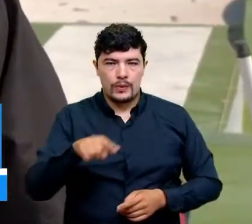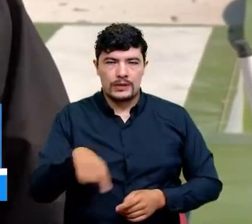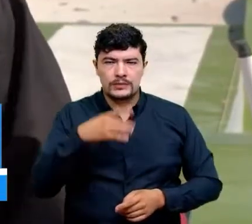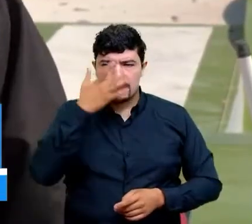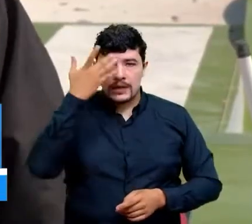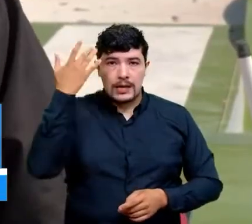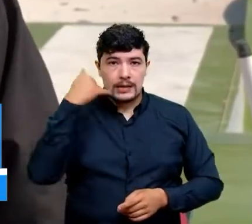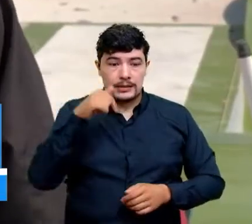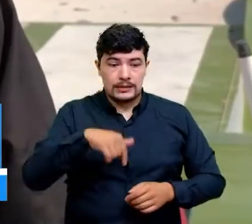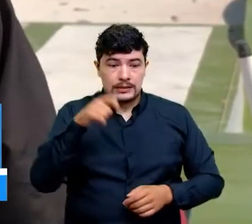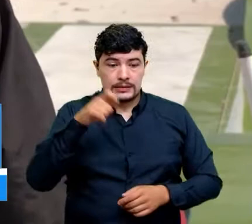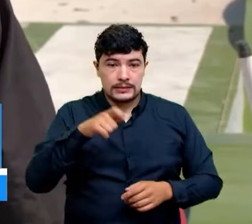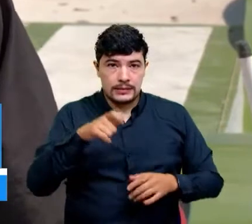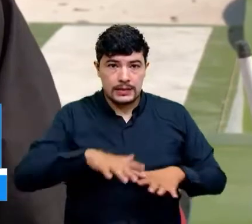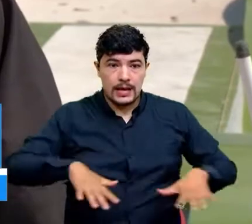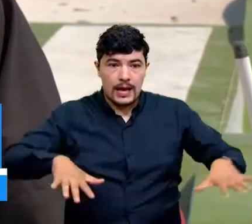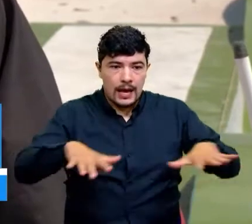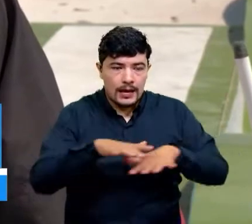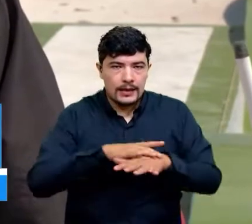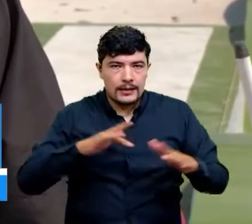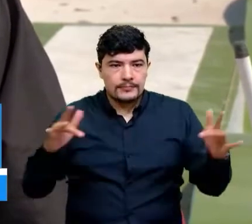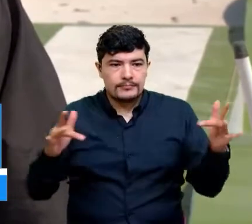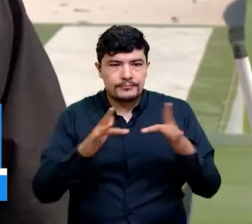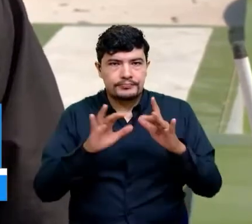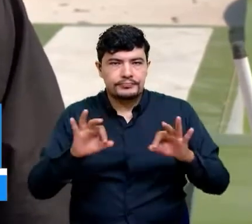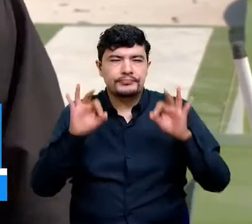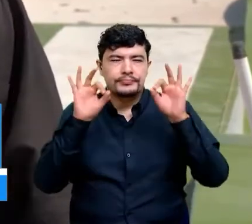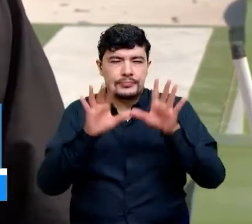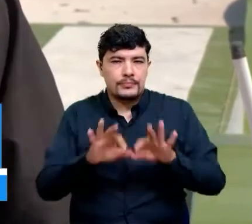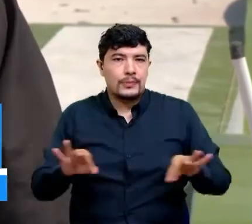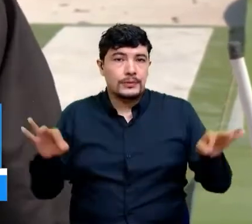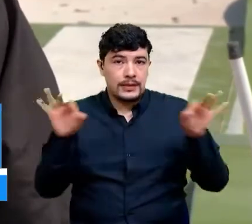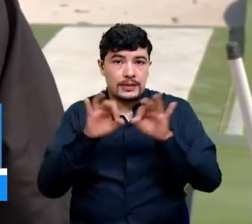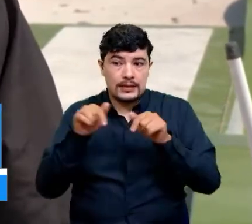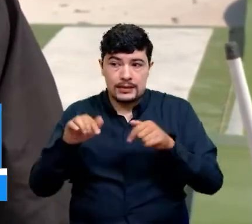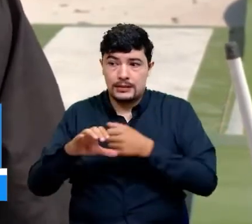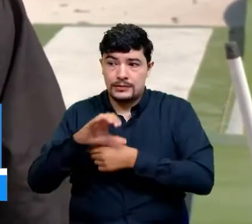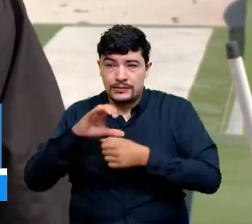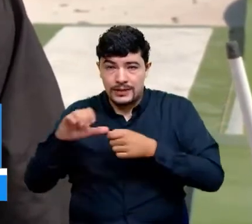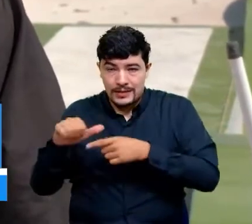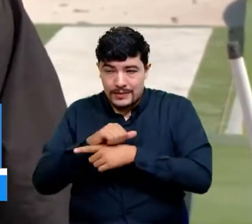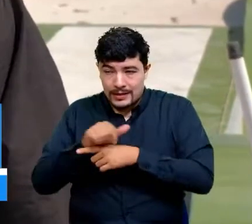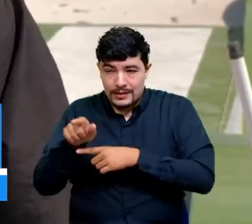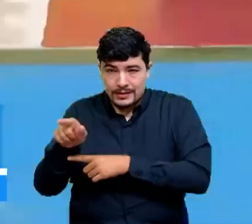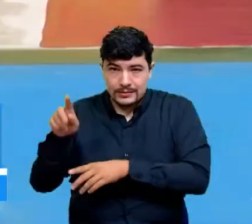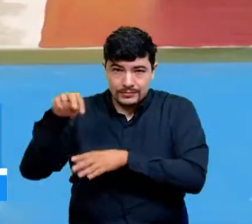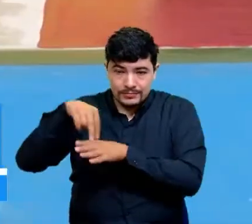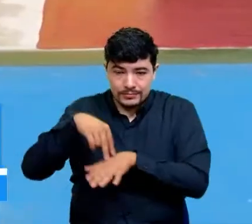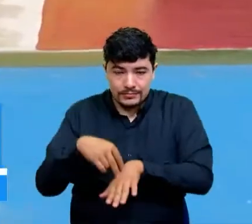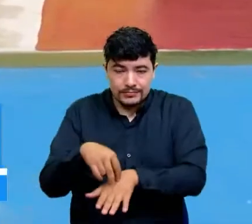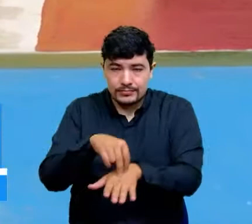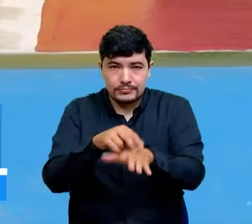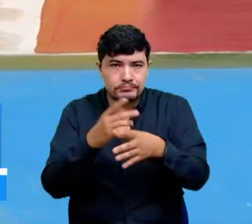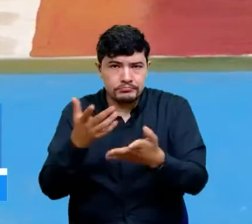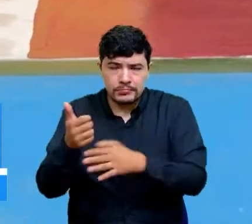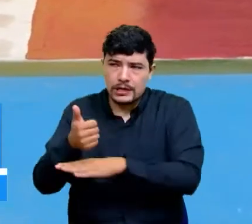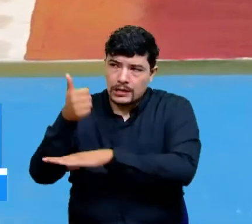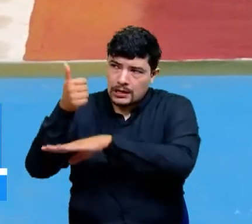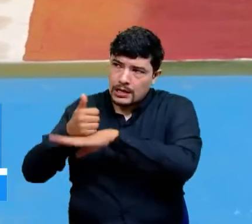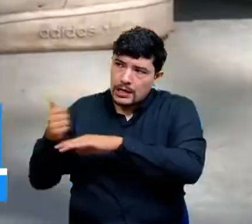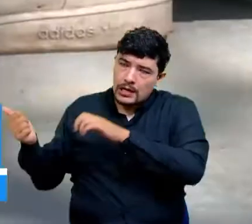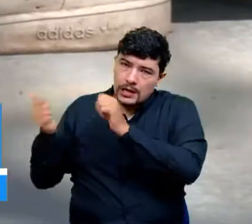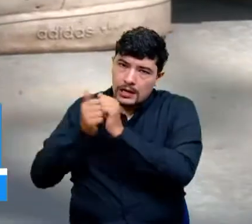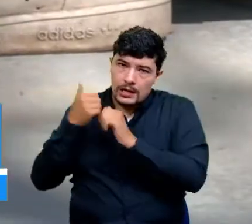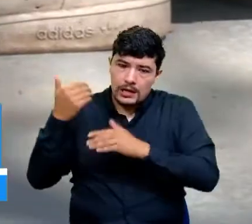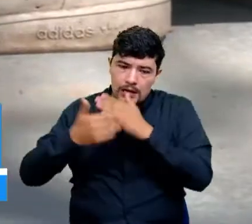necesidad de espacios adecuados y seguros que son muy pocos pues en la ciudad para la práctica del skateboarding el rector nos acompaña